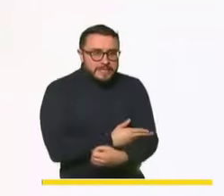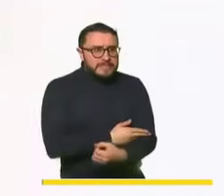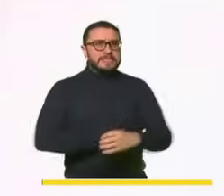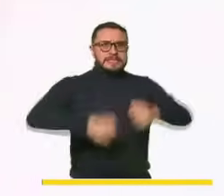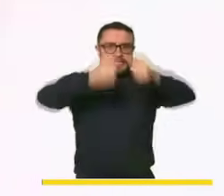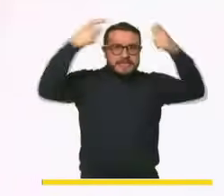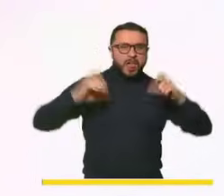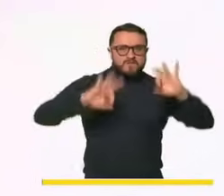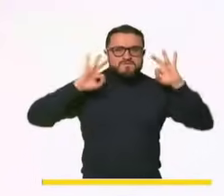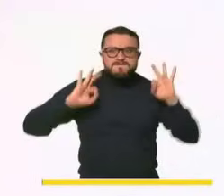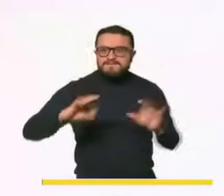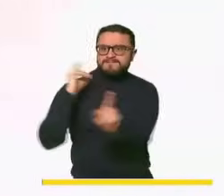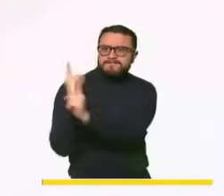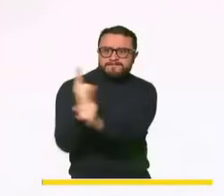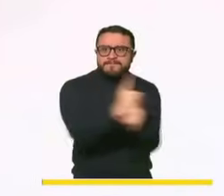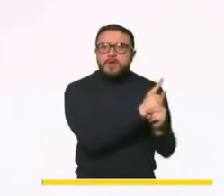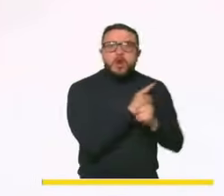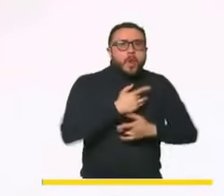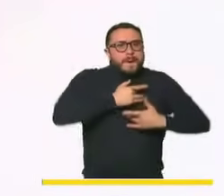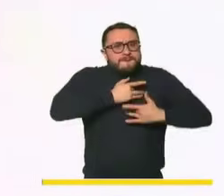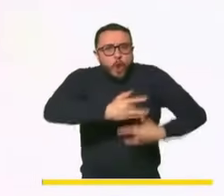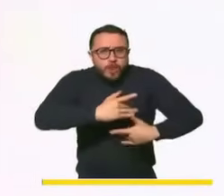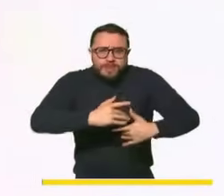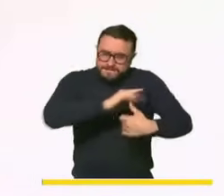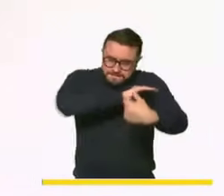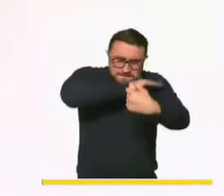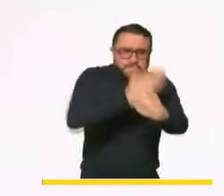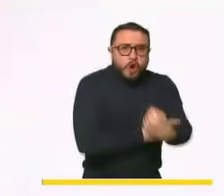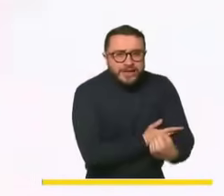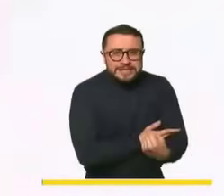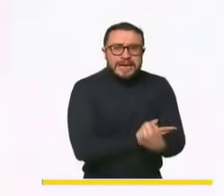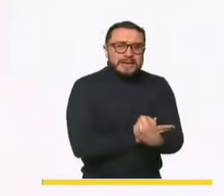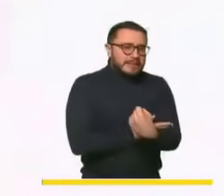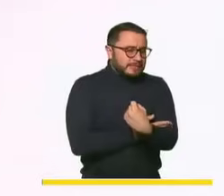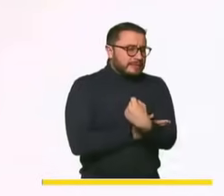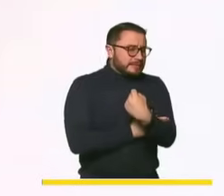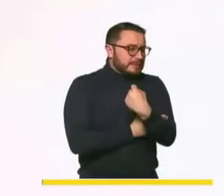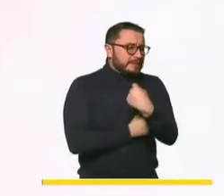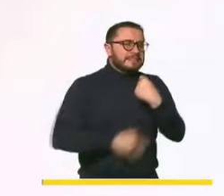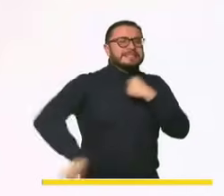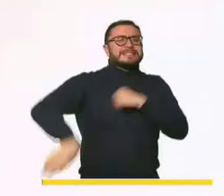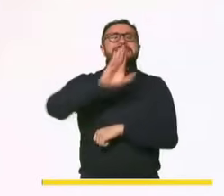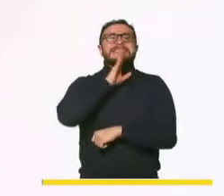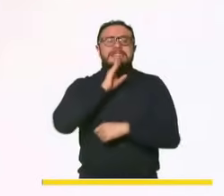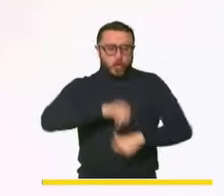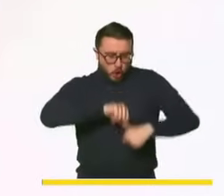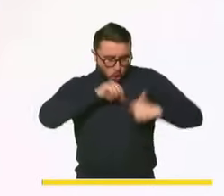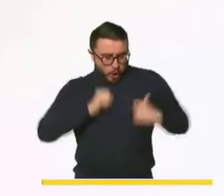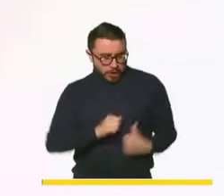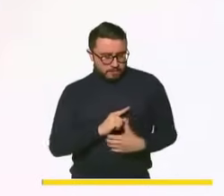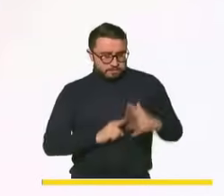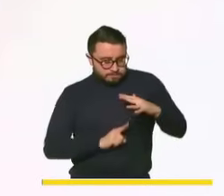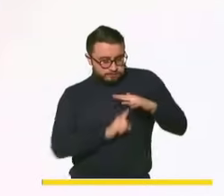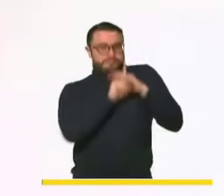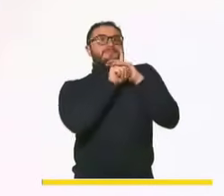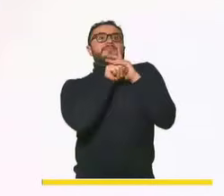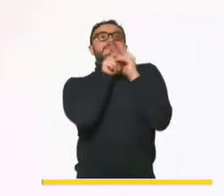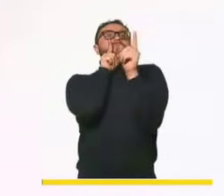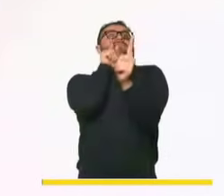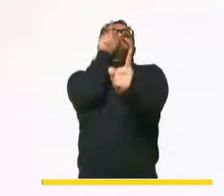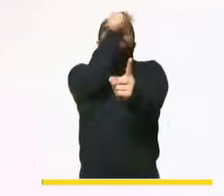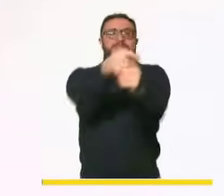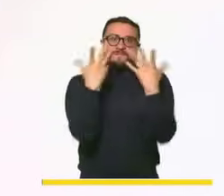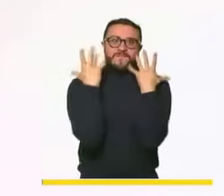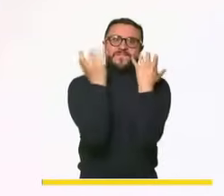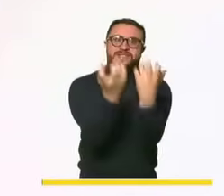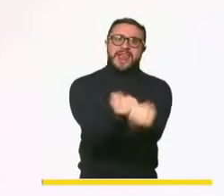del Estado, en la voluntad y la fuerza que solo sale del corazón cuando un objetivo se